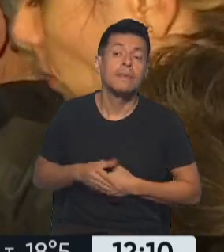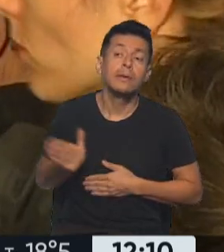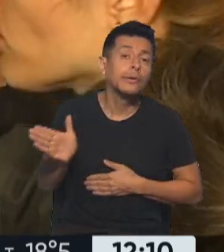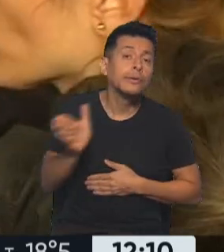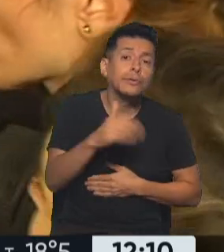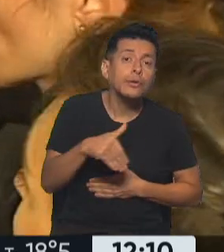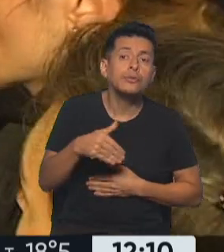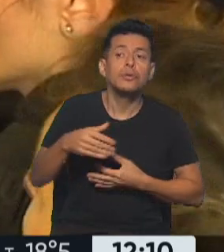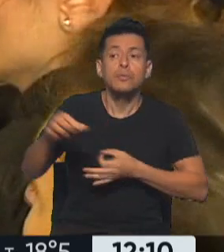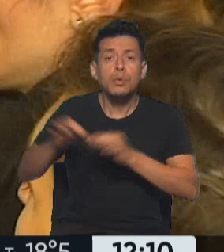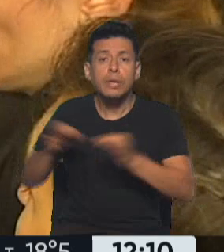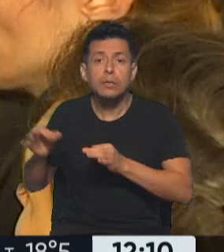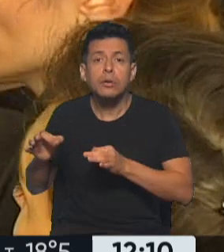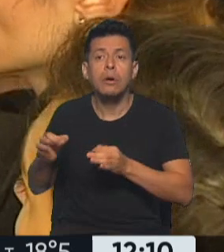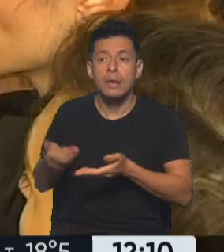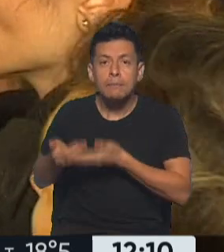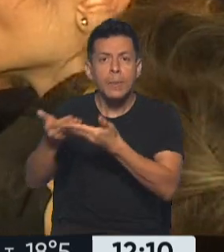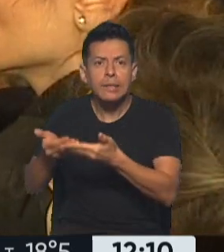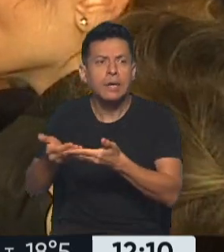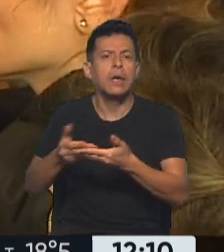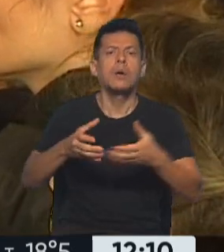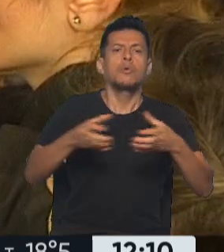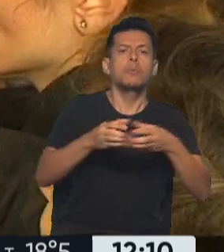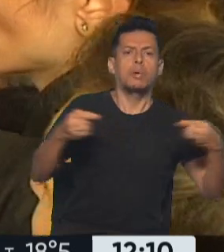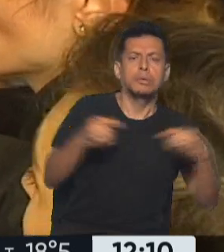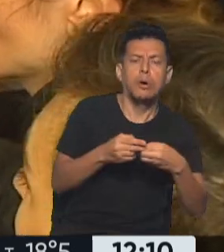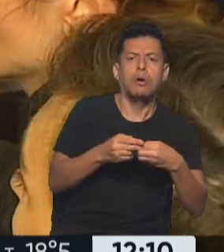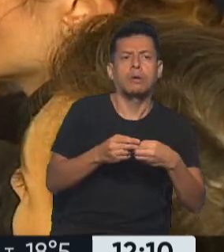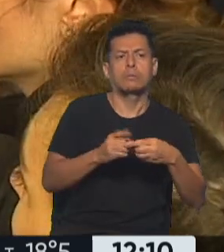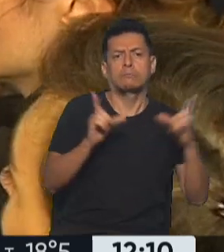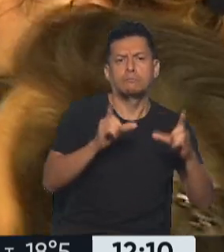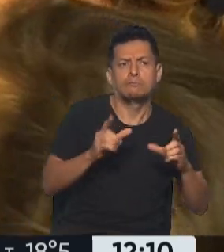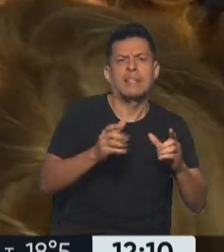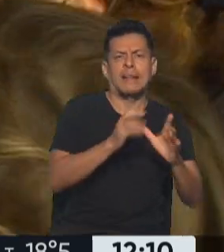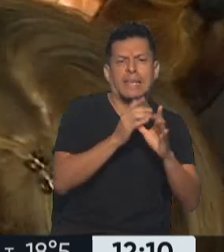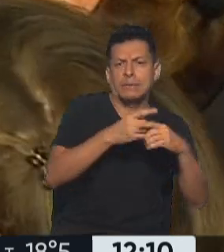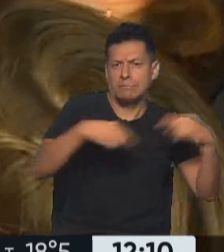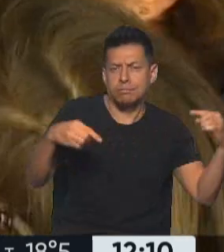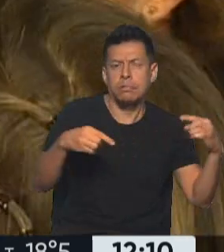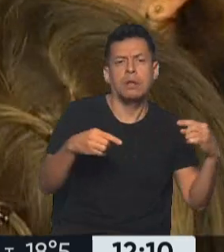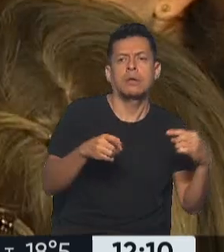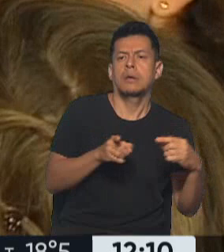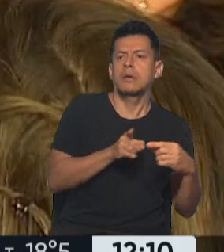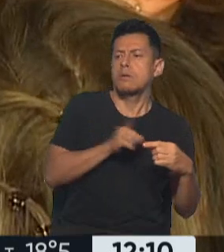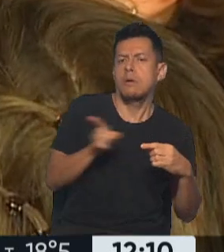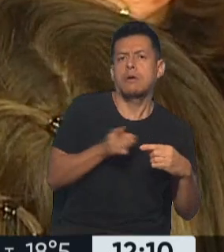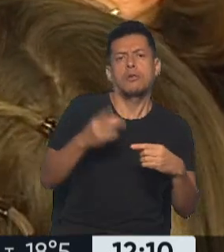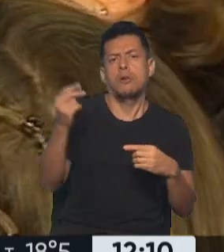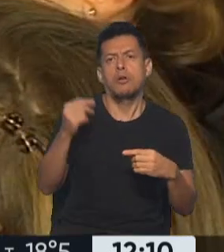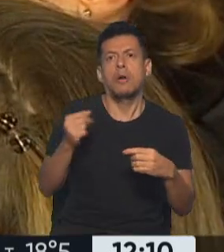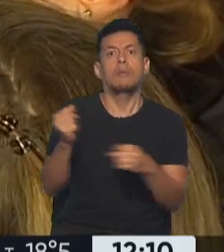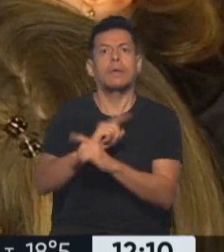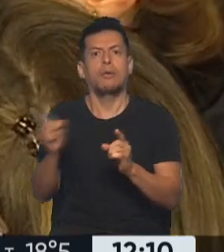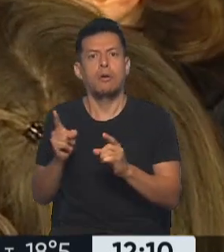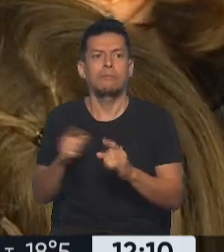de esos proyectos que la oposición y sus medios de comunicación, con Clarín y La Nación, celebran que no son aprobados, ni siquiera